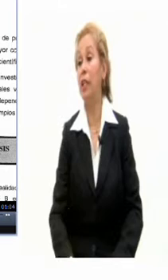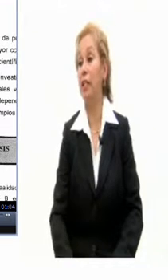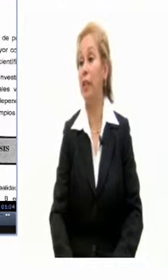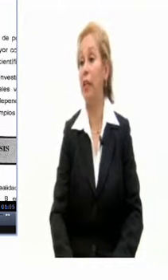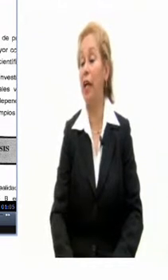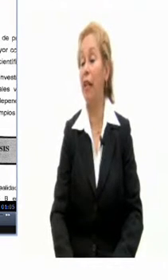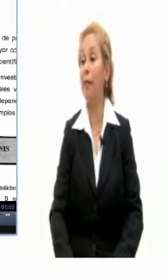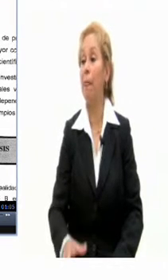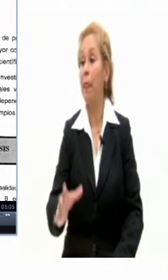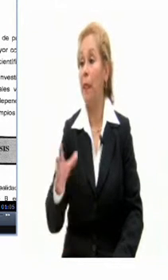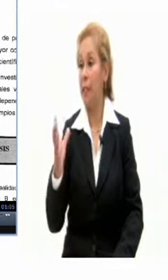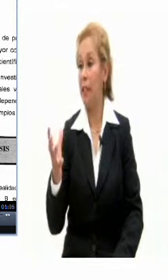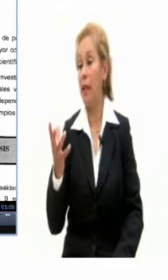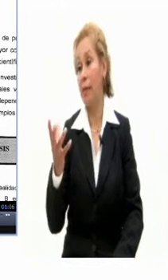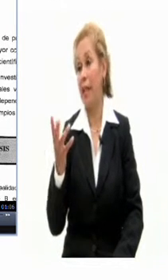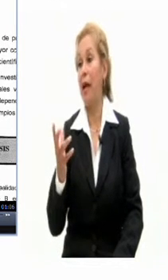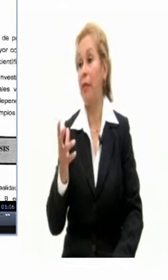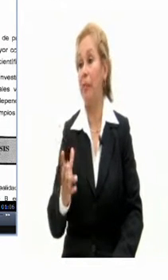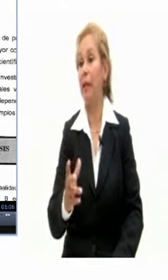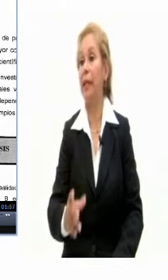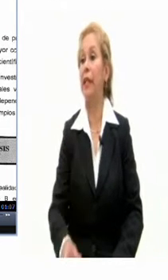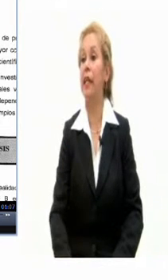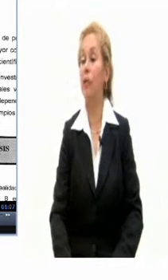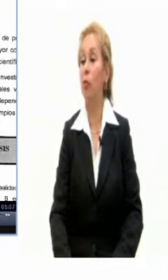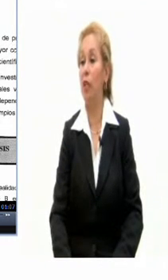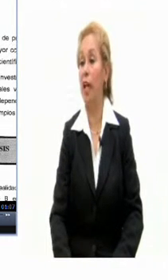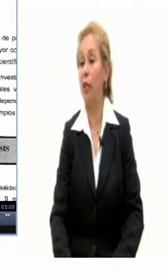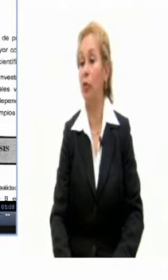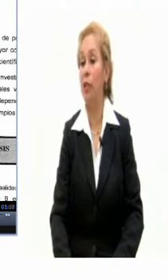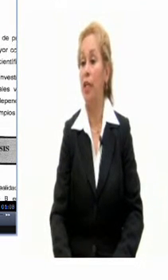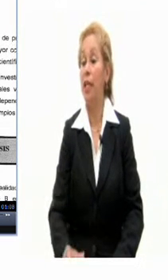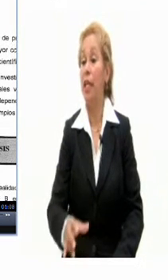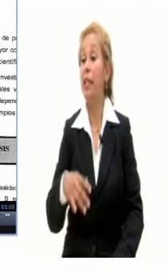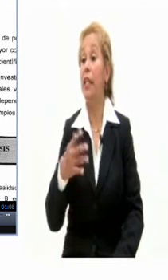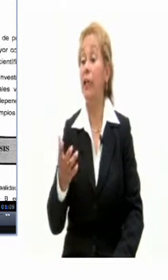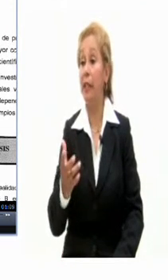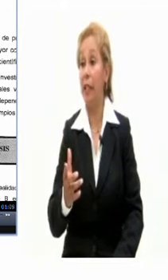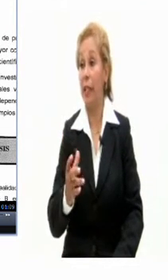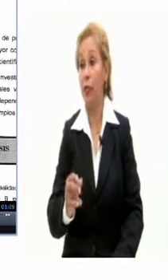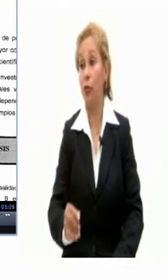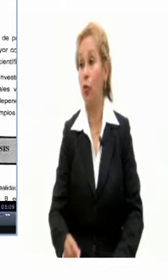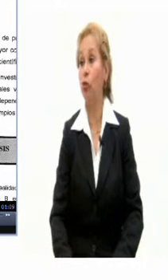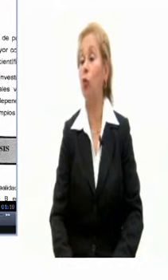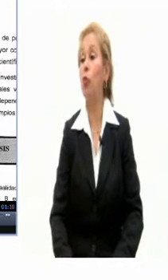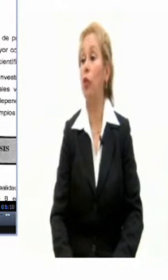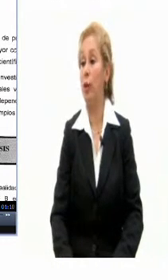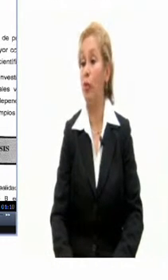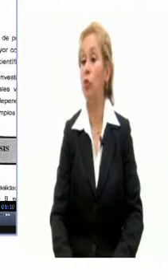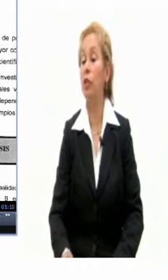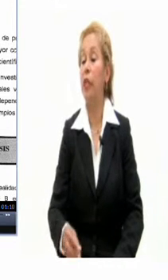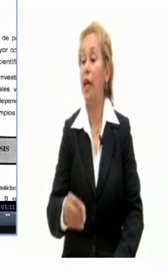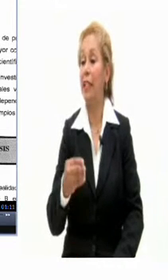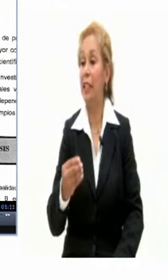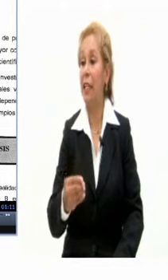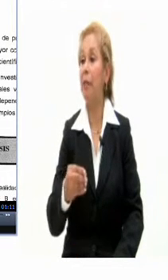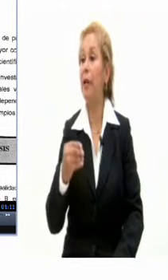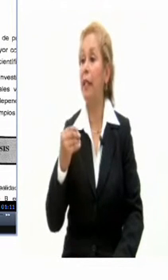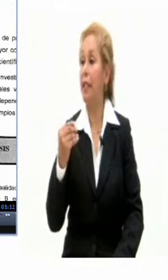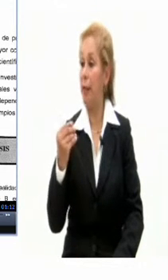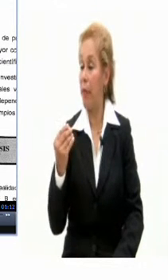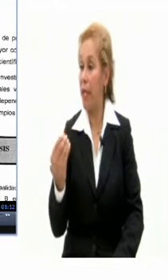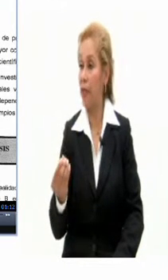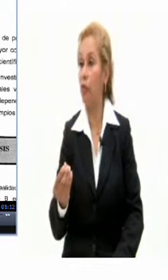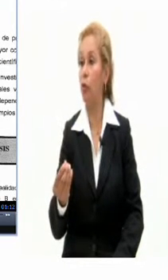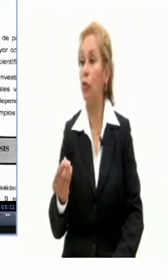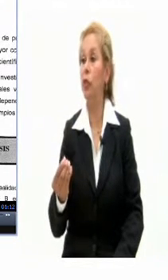cómo vamos a identificar estas variables para que queden muy claros? ¿Y de qué manera nosotros podemos hacer